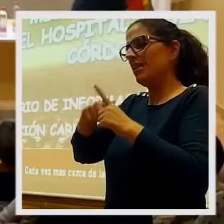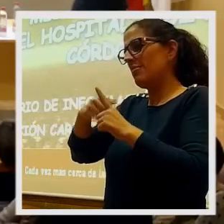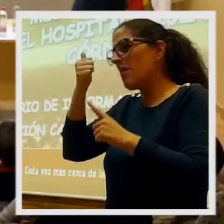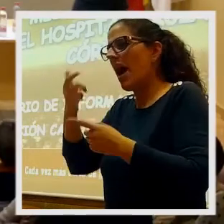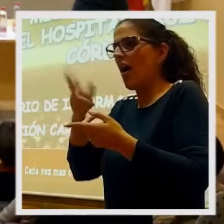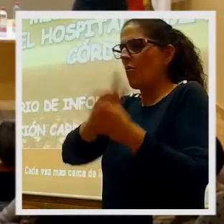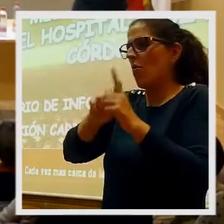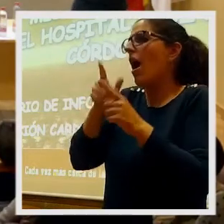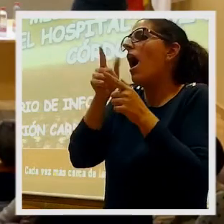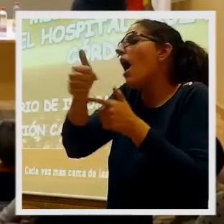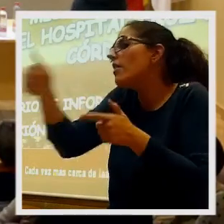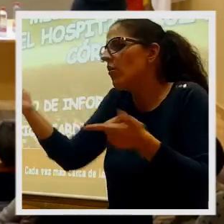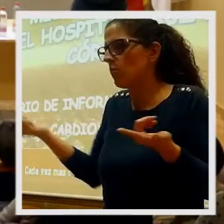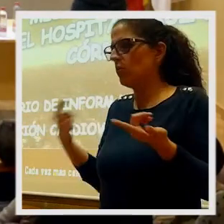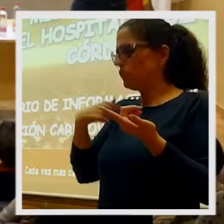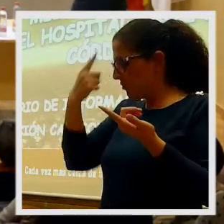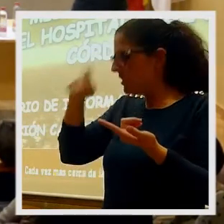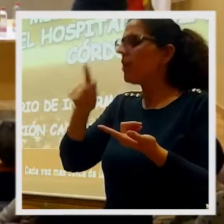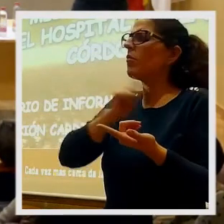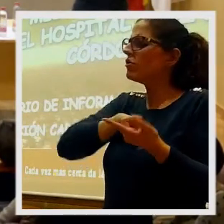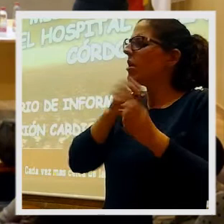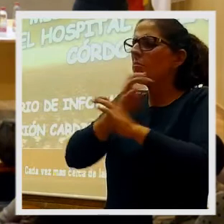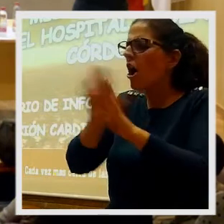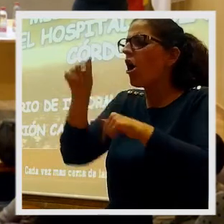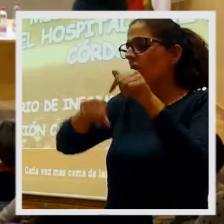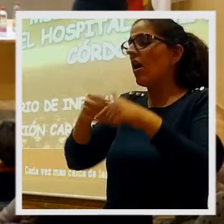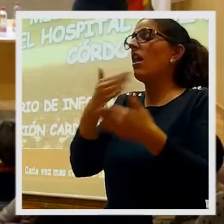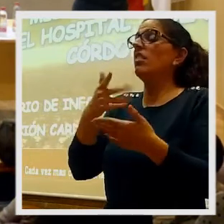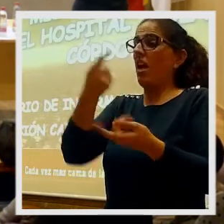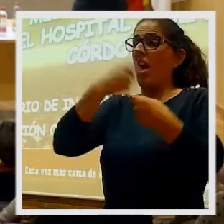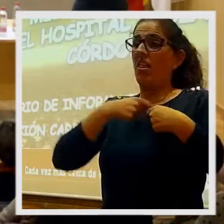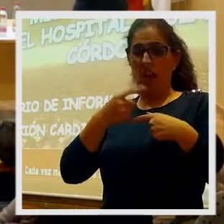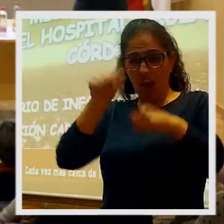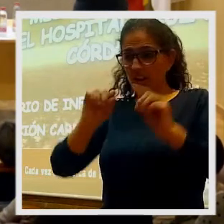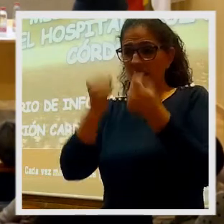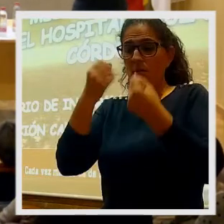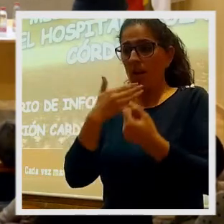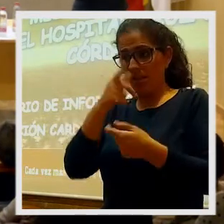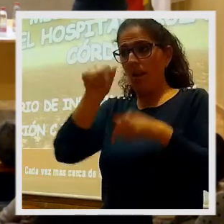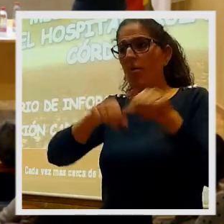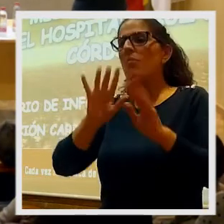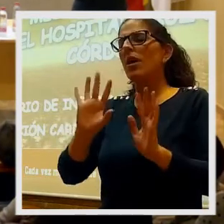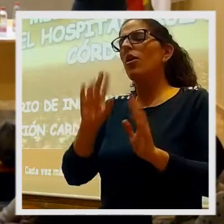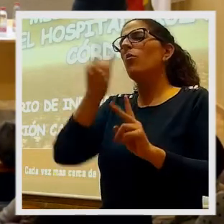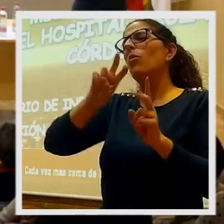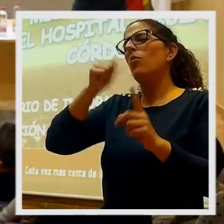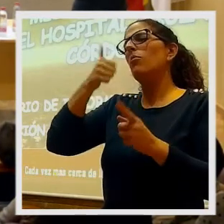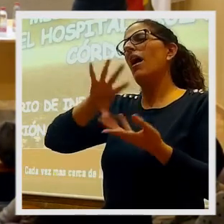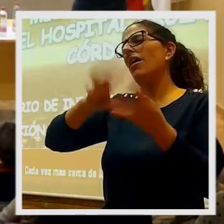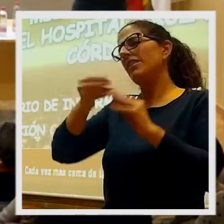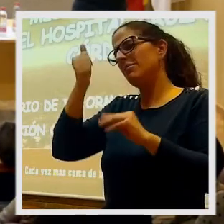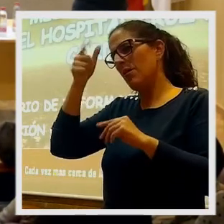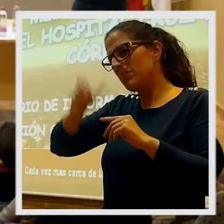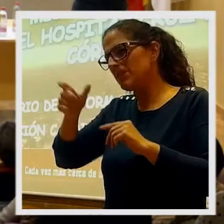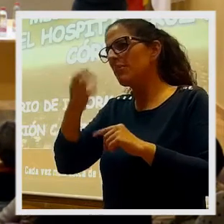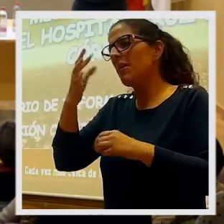Sin criticar su profesionalidad, porque son los mejores, de hecho estoy aquí, debería de ser un poco más pedagógico y usar un lenguaje